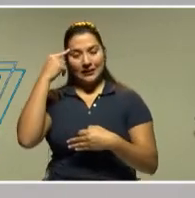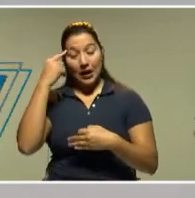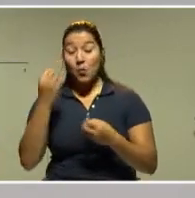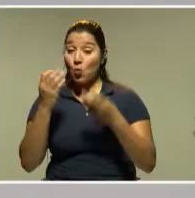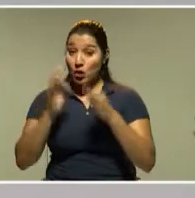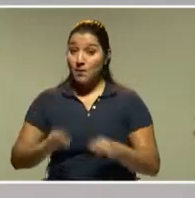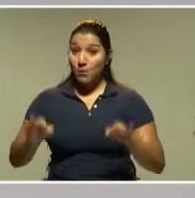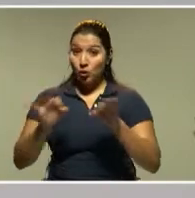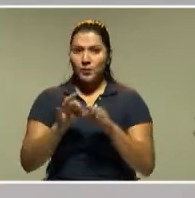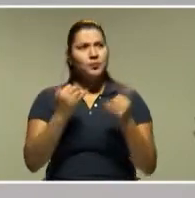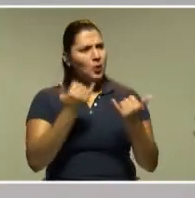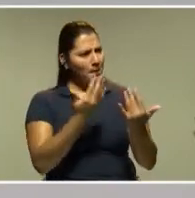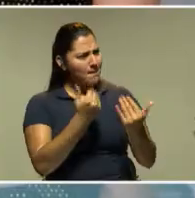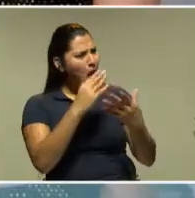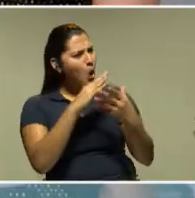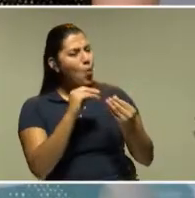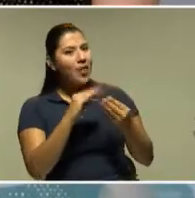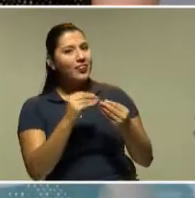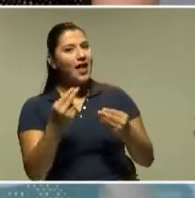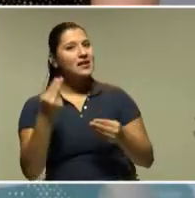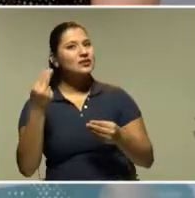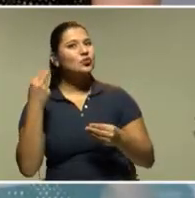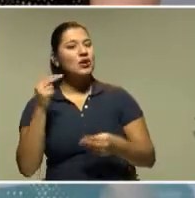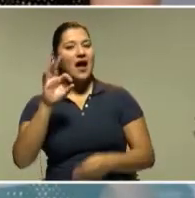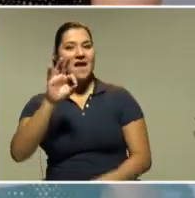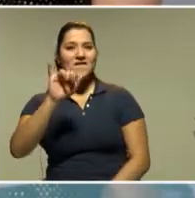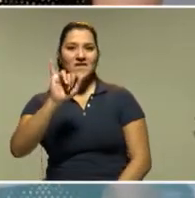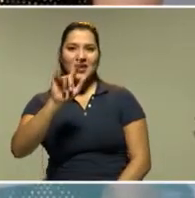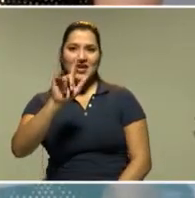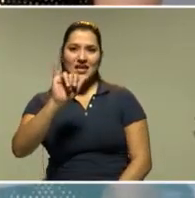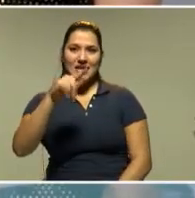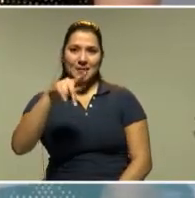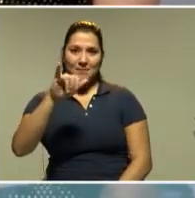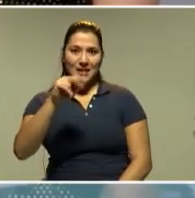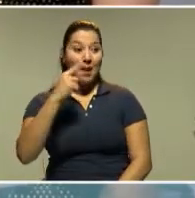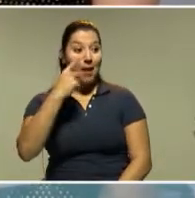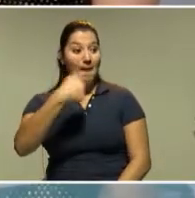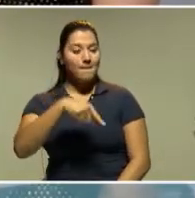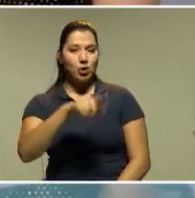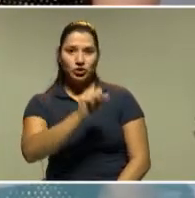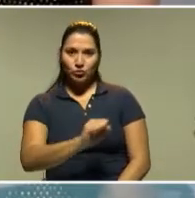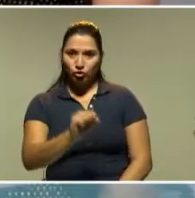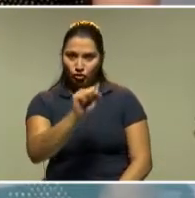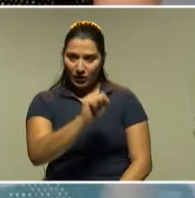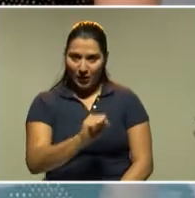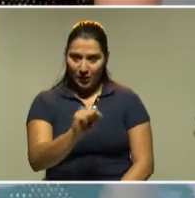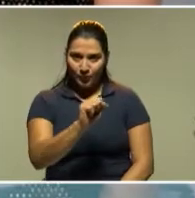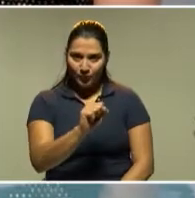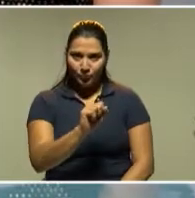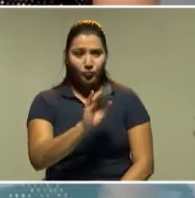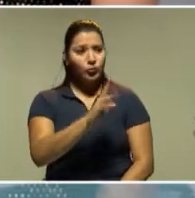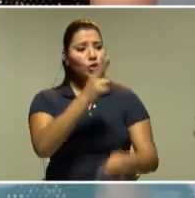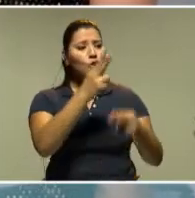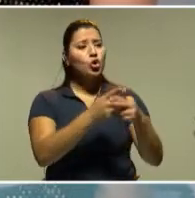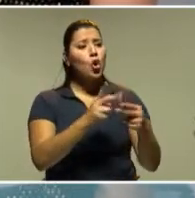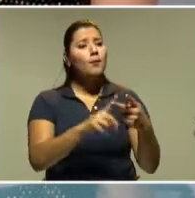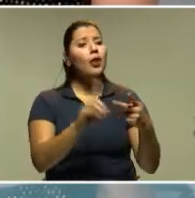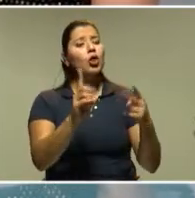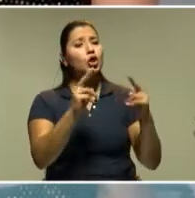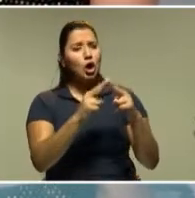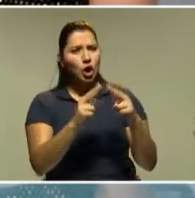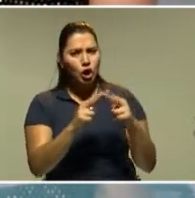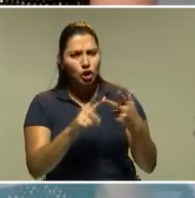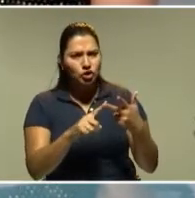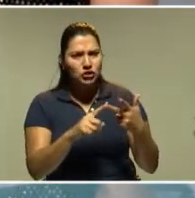Cuéntenos ahora esa historia de la filipina que se va a enfrentar el próximo sábado, ¿verdad? El nombre, ¿dónde la conoce?